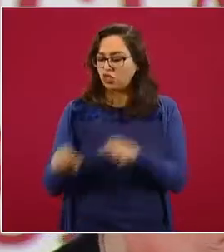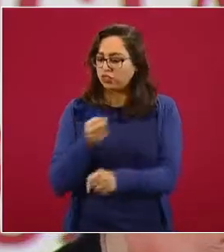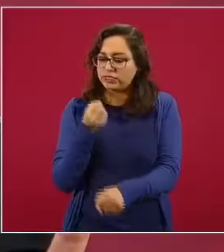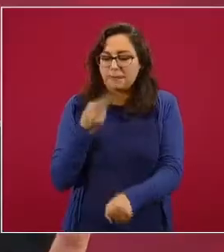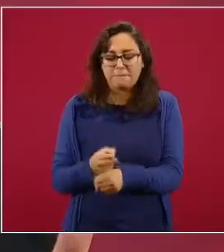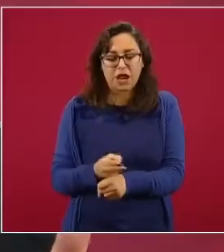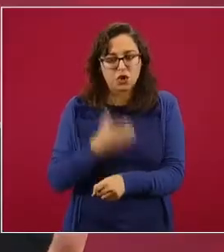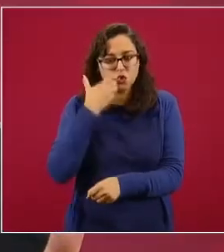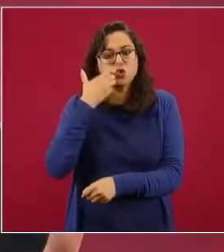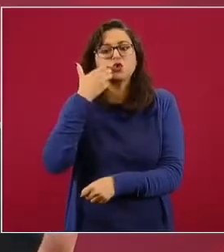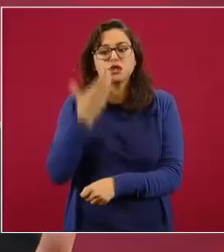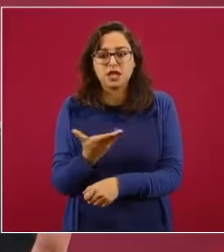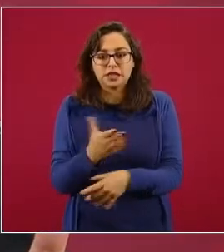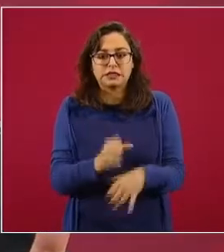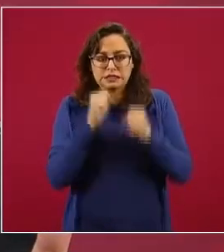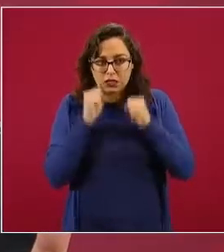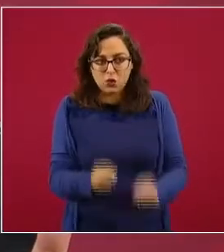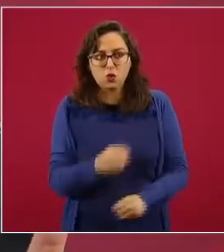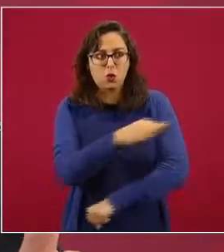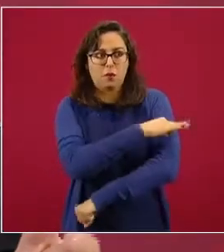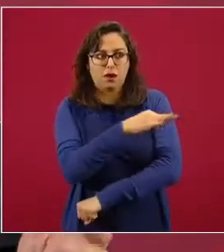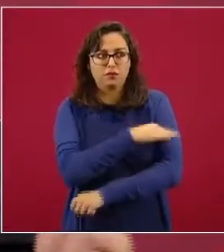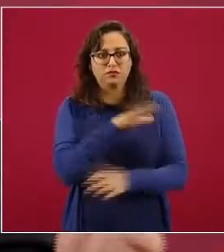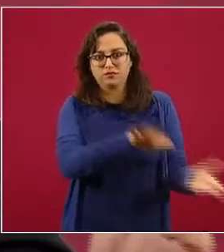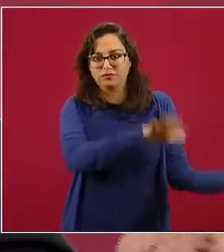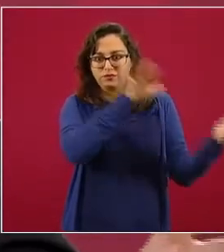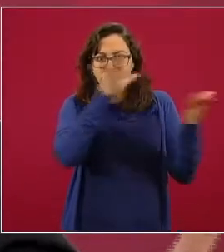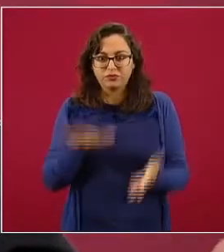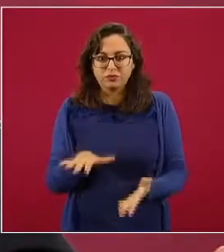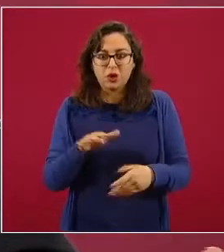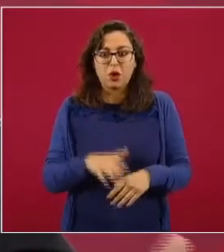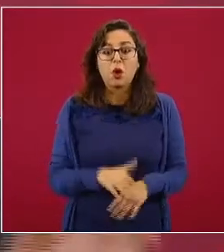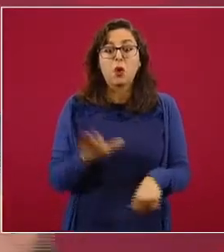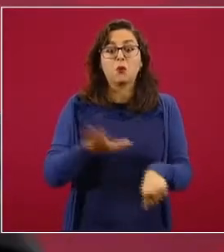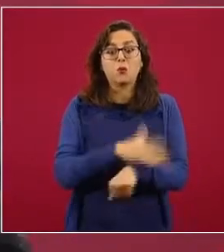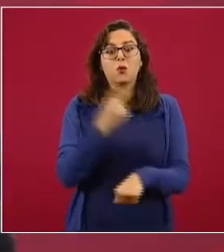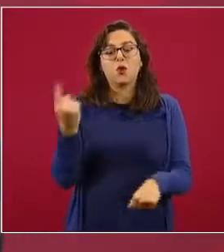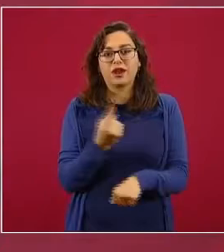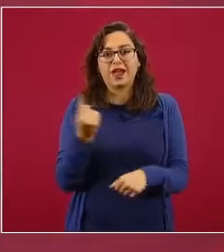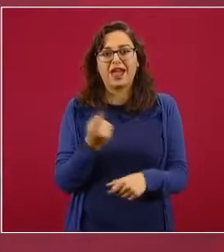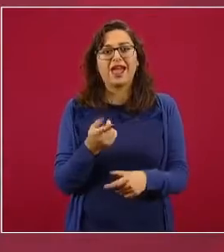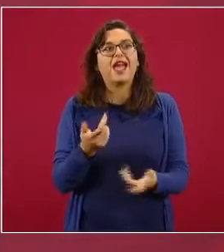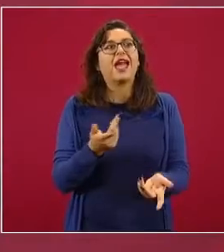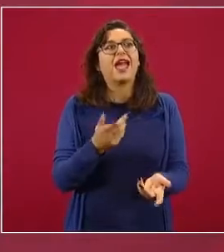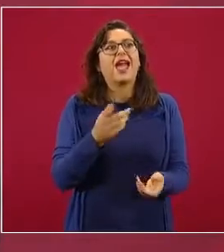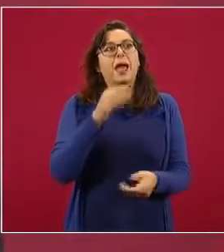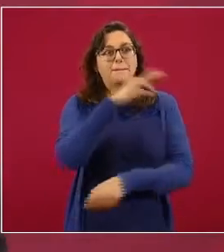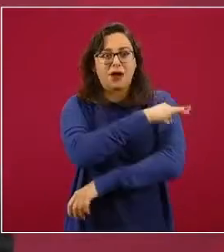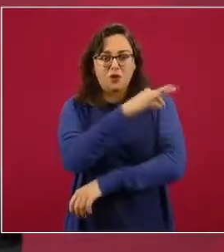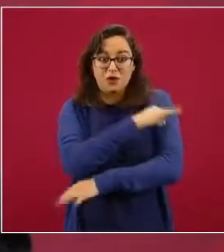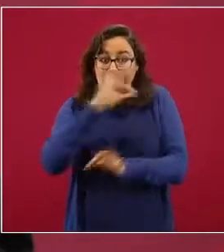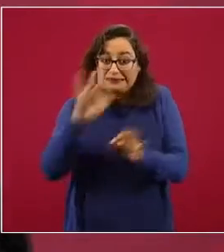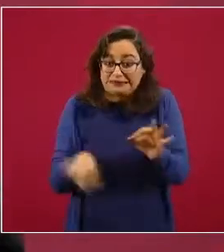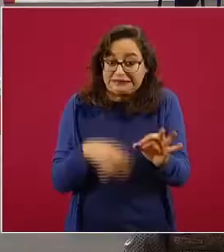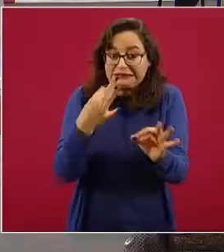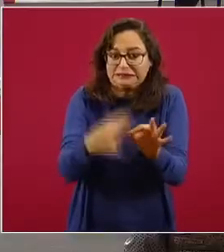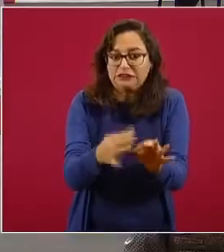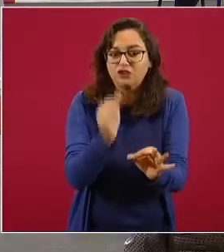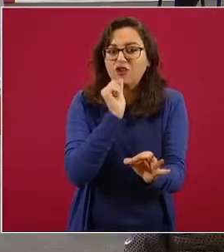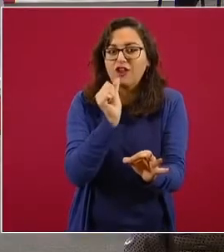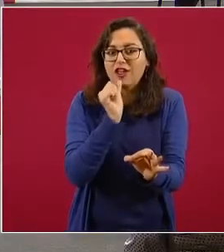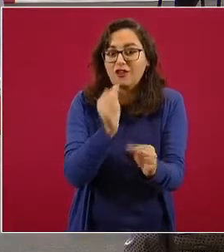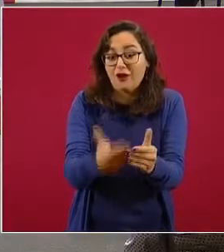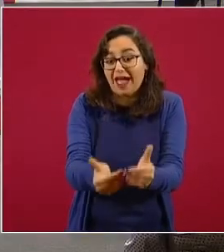que presenten los resultados finales, porque una cosa es que lo tengas antes y otra cosa es que lo tengas después, como ustedes podrán verlo